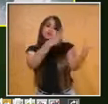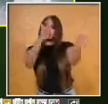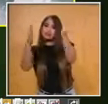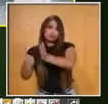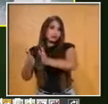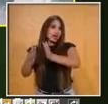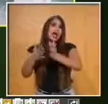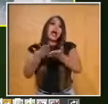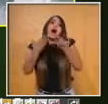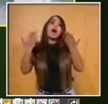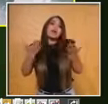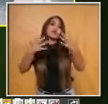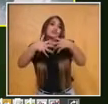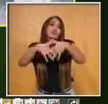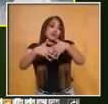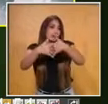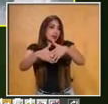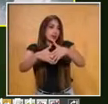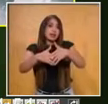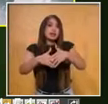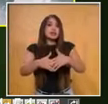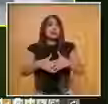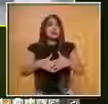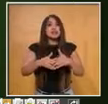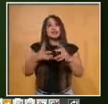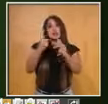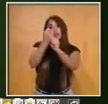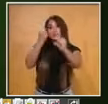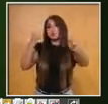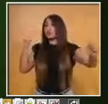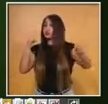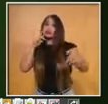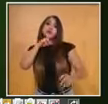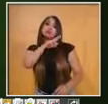transporte era mucho más rápido.